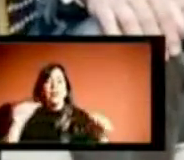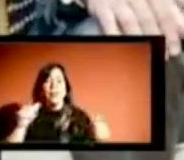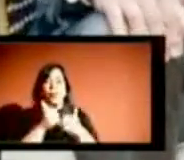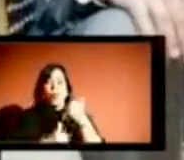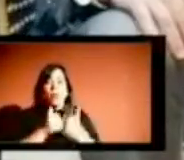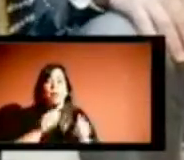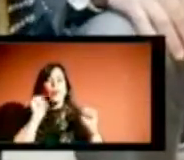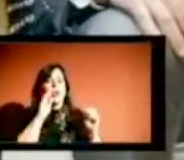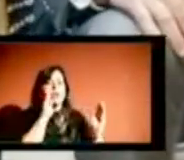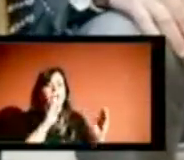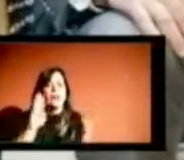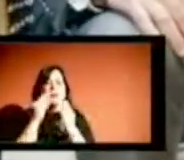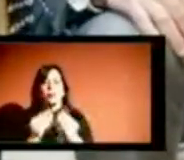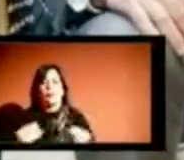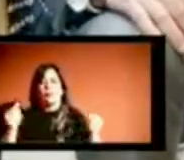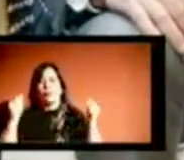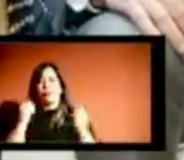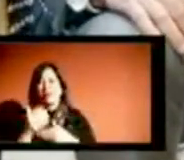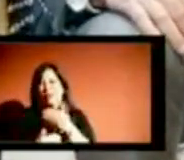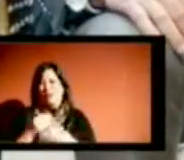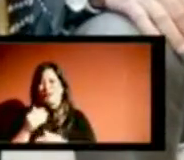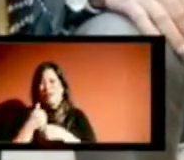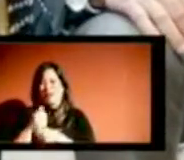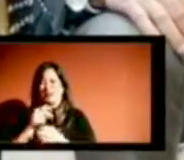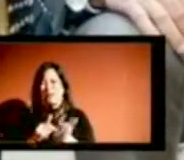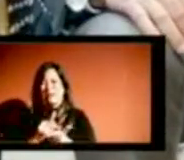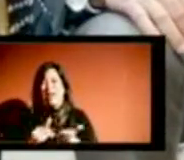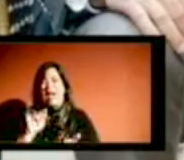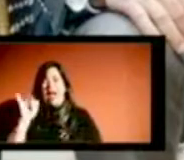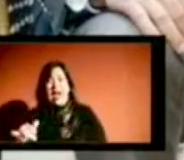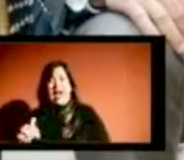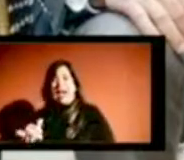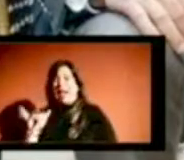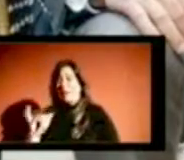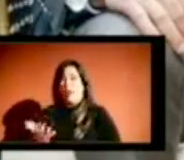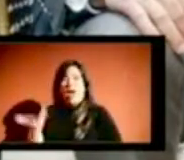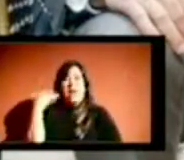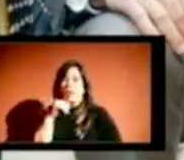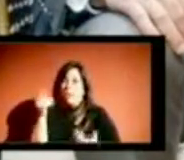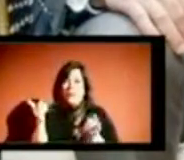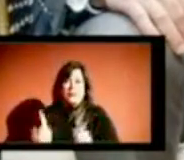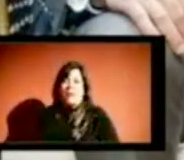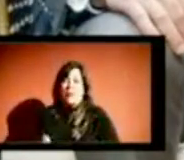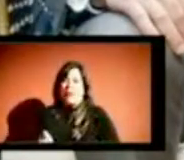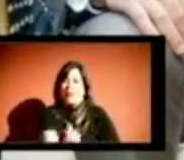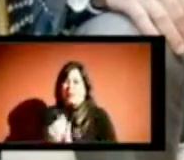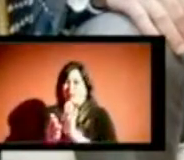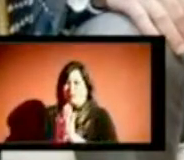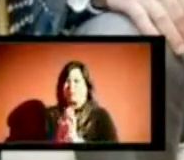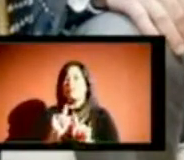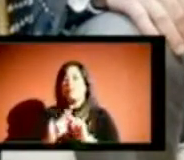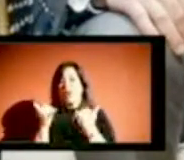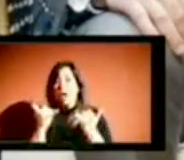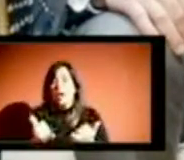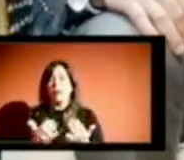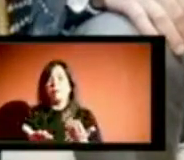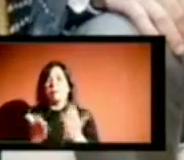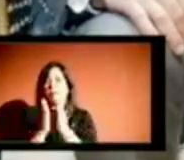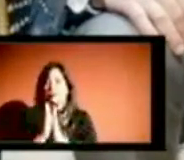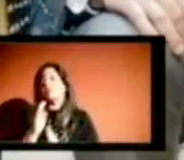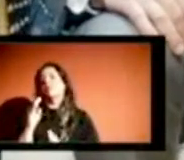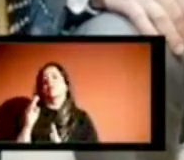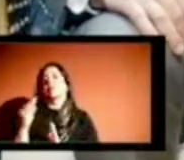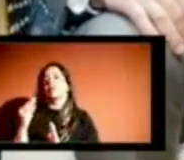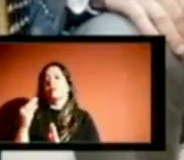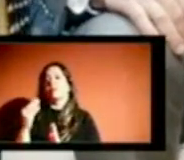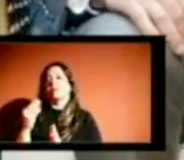controversia que pueda surgir como parte del procesamiento de una planilla. Esto antes no existía y obligamos a las personas a tener que visitar el Departamento de Hacienda. Eso se